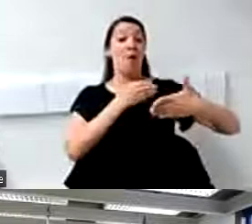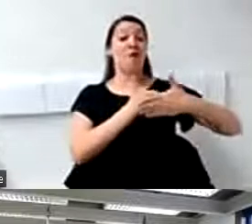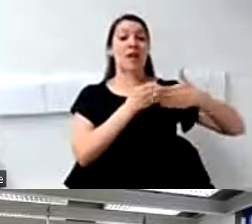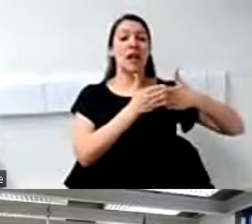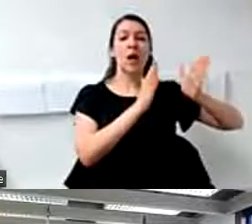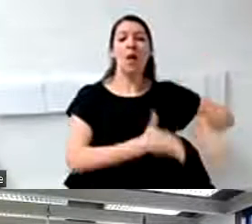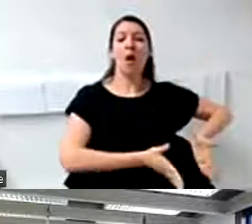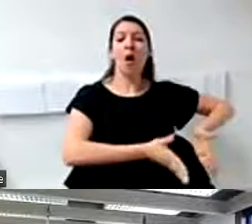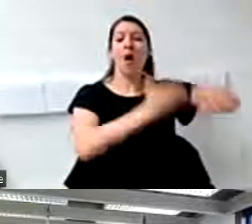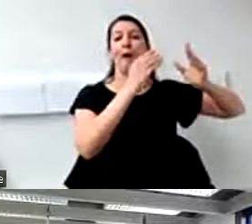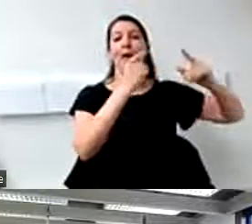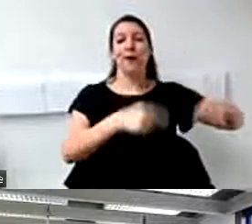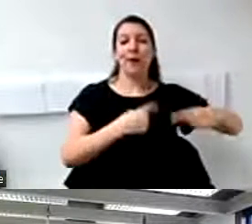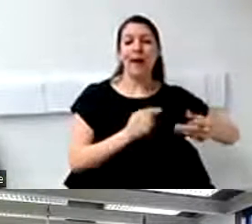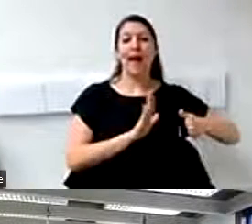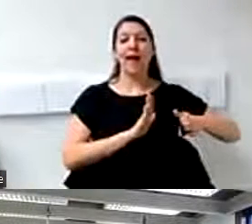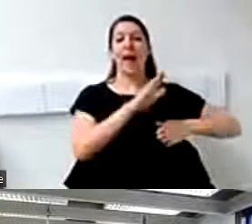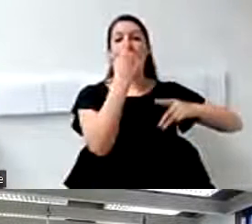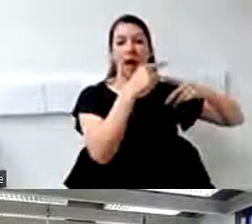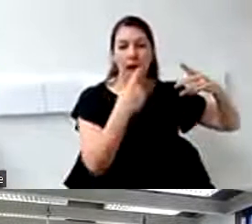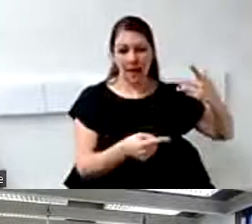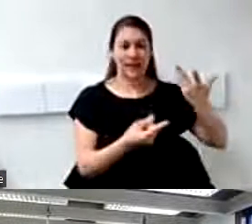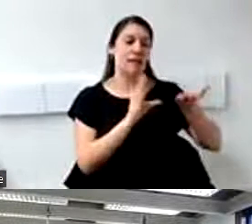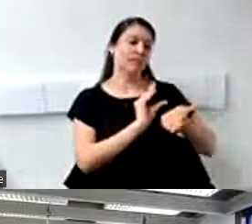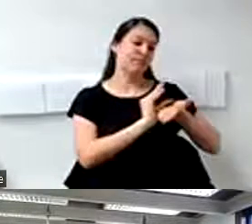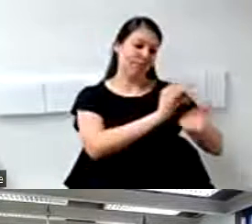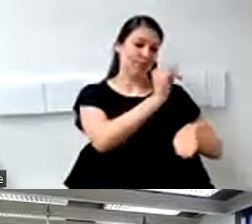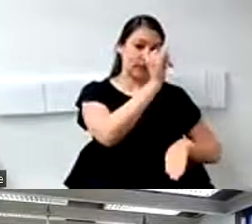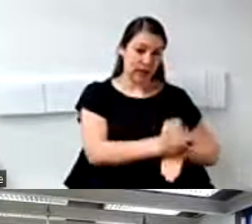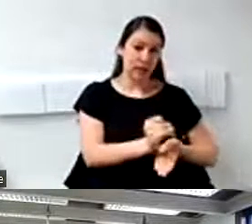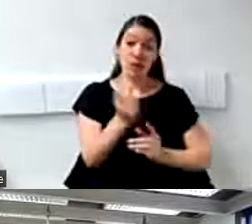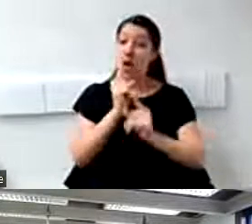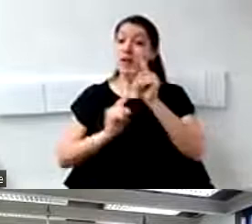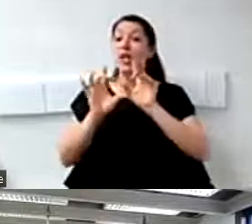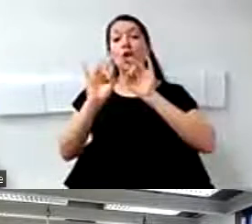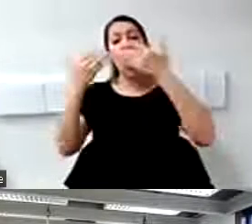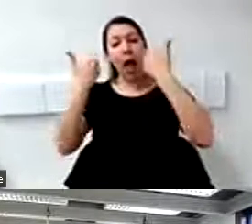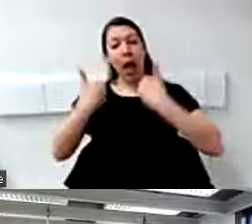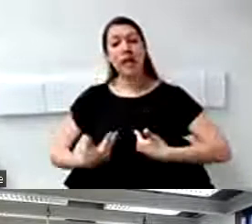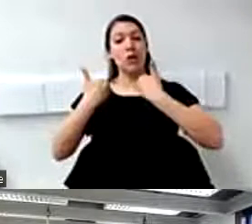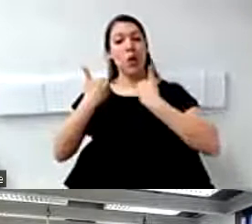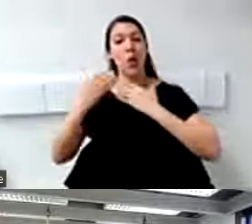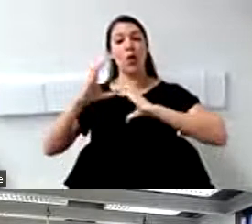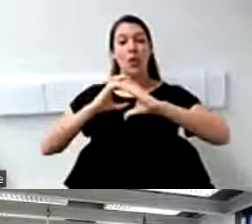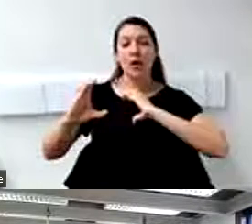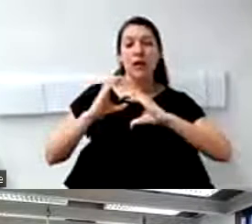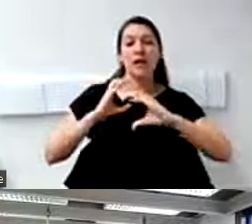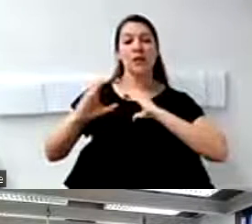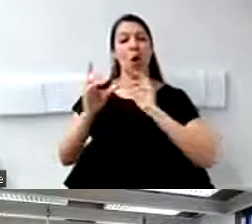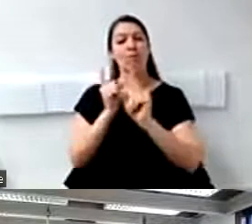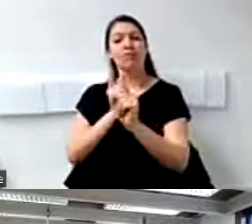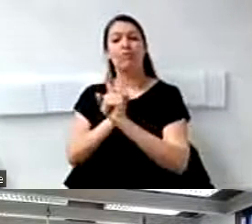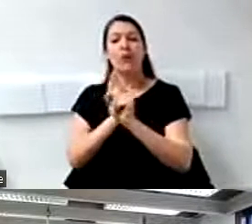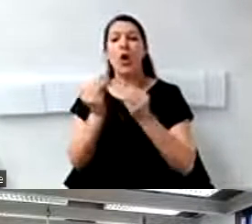invertir. Pero estamos hablando de lo actitudinal y de lo comunicacional, que tiene que ver con ¿cómo atendemos a